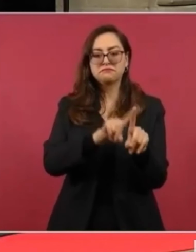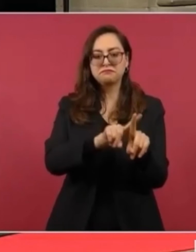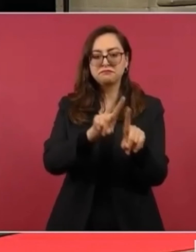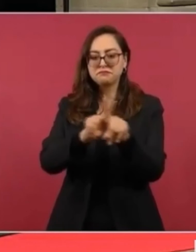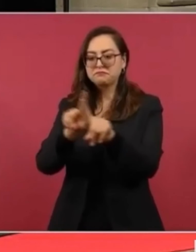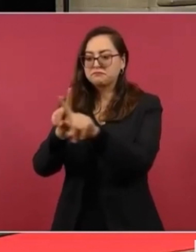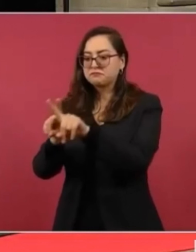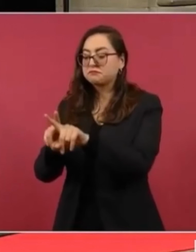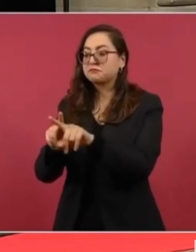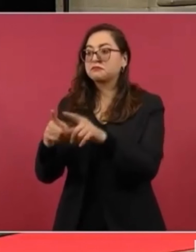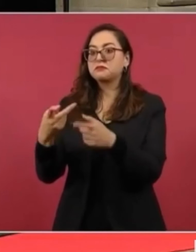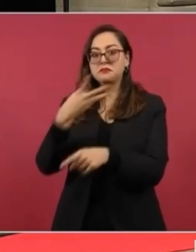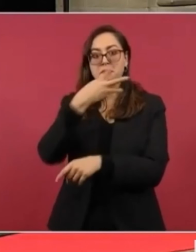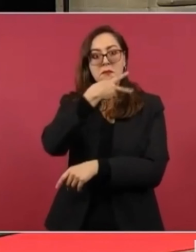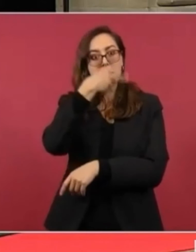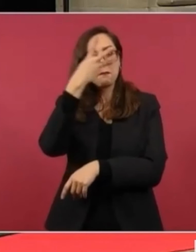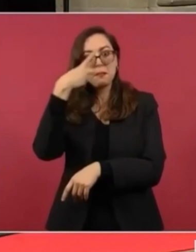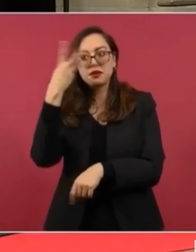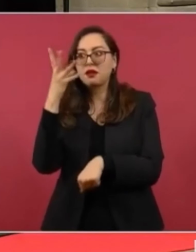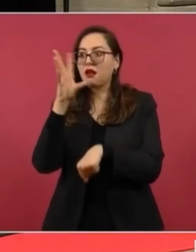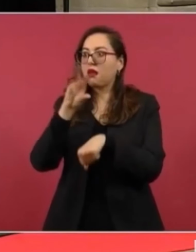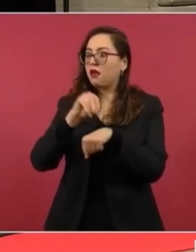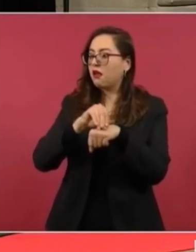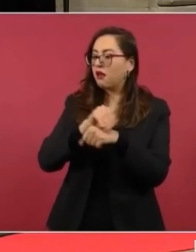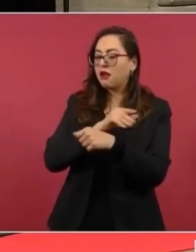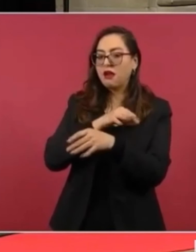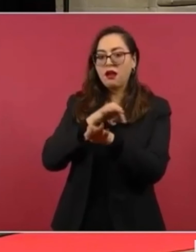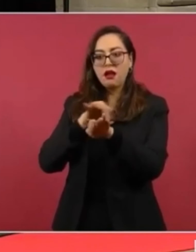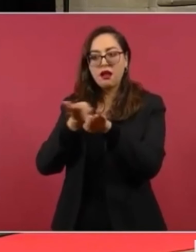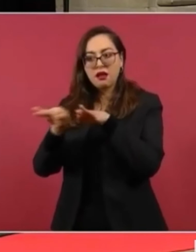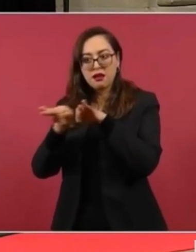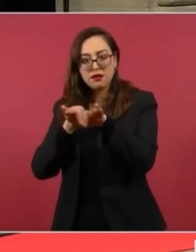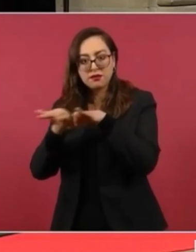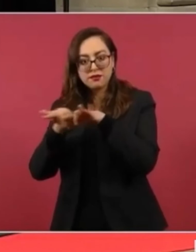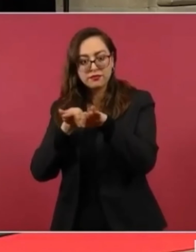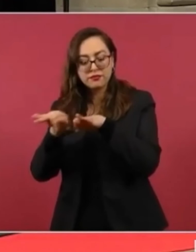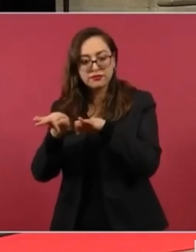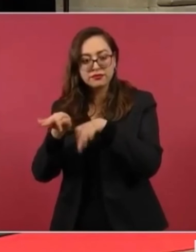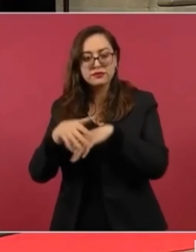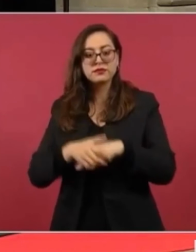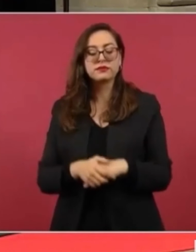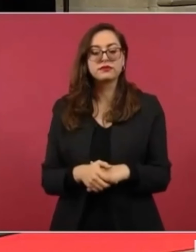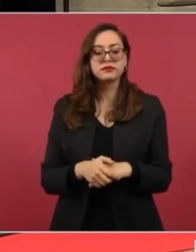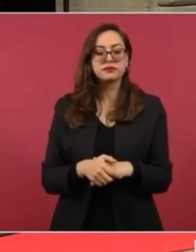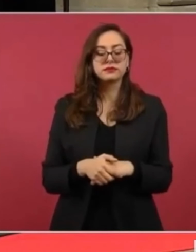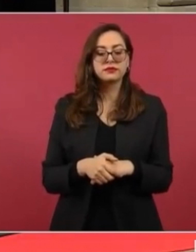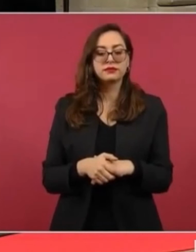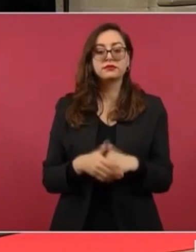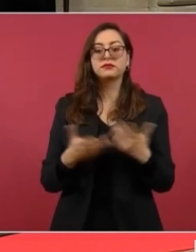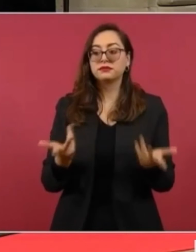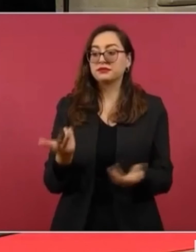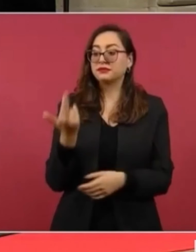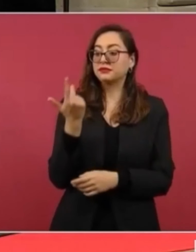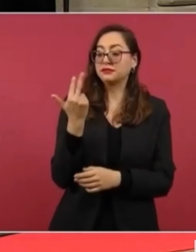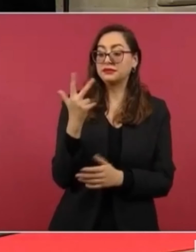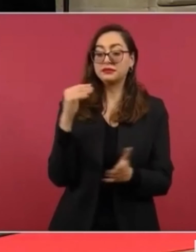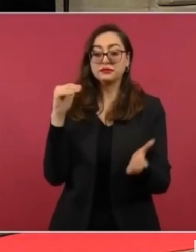Este programa ya beneficia a 25 mil hombres y